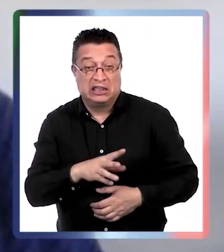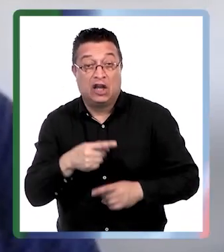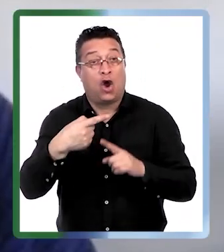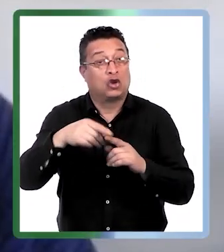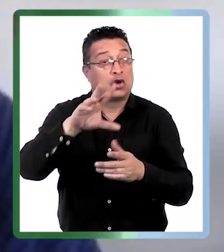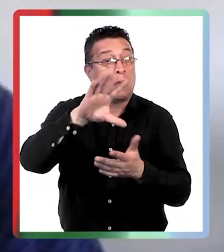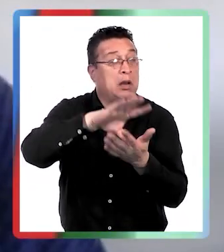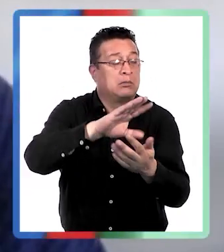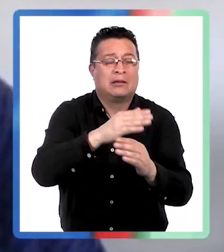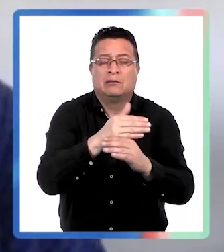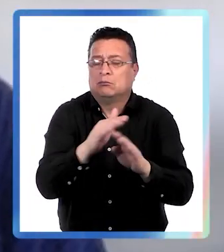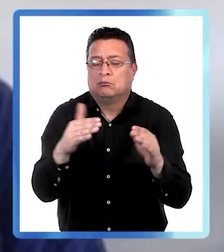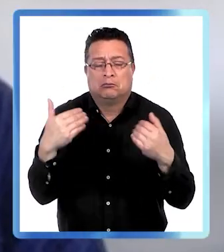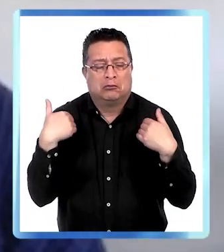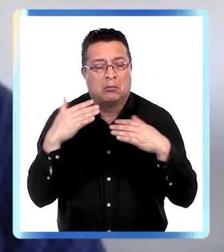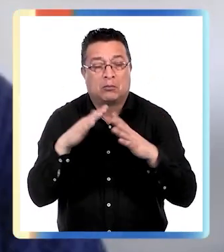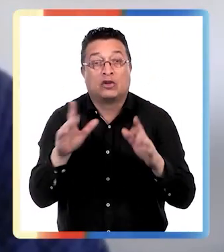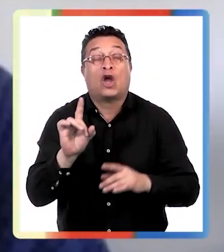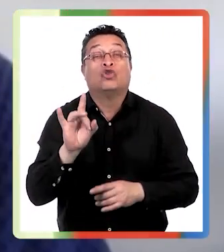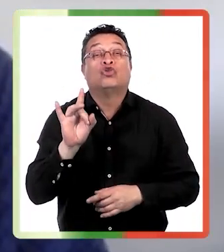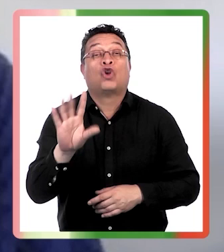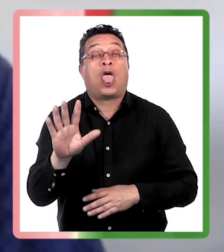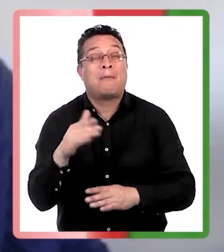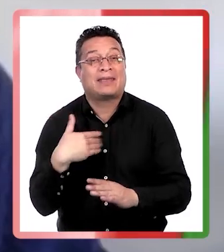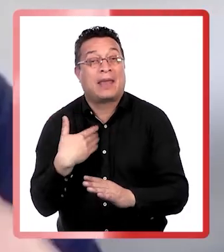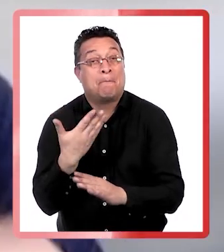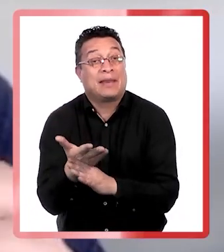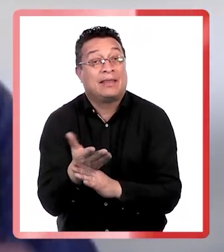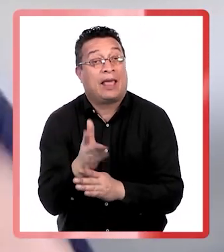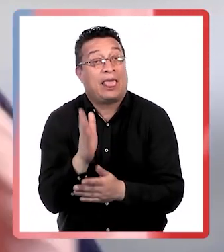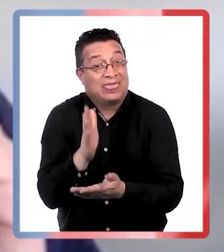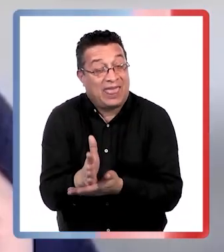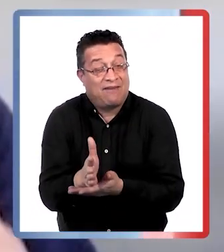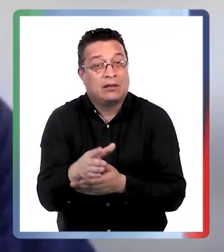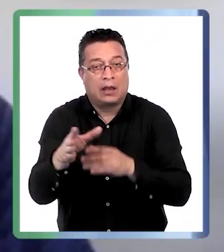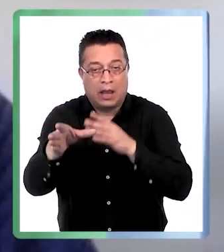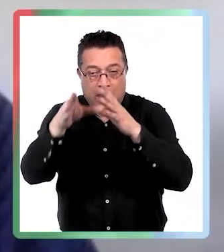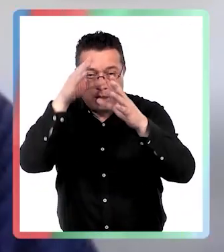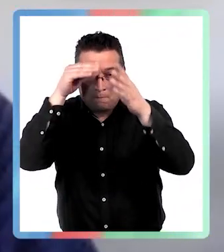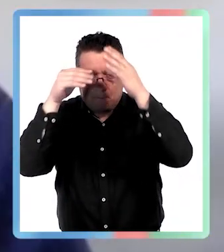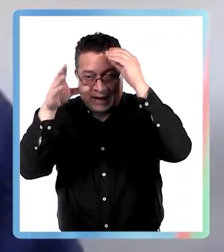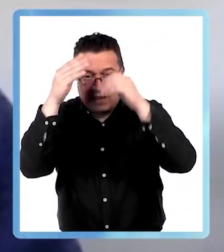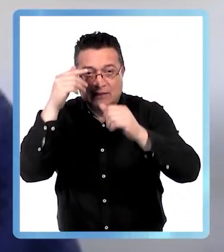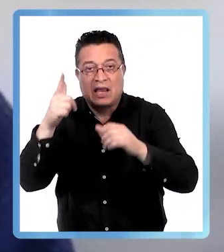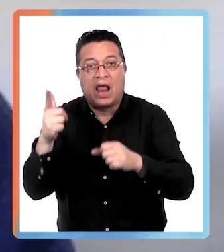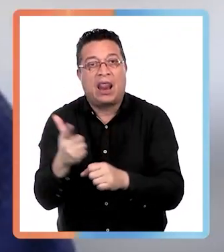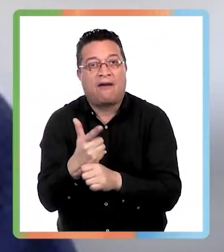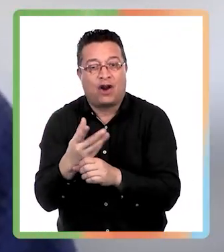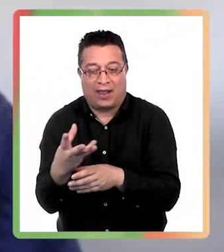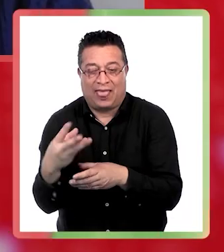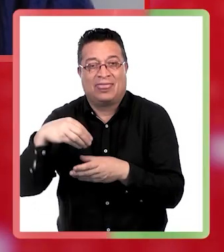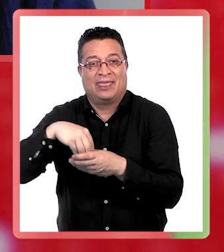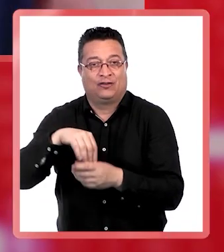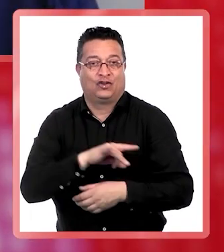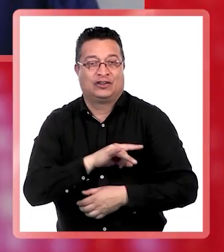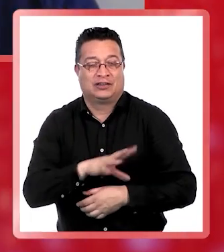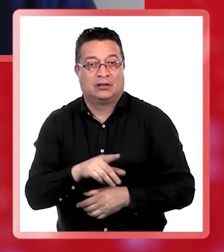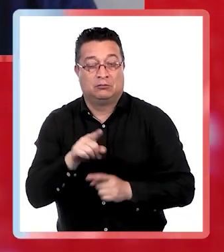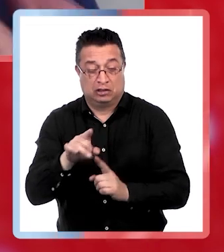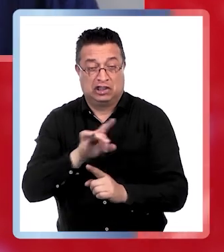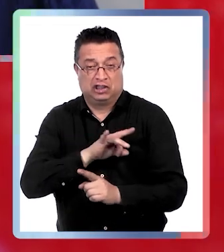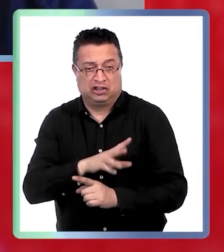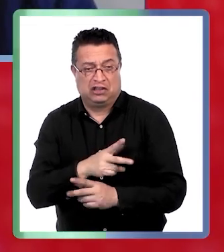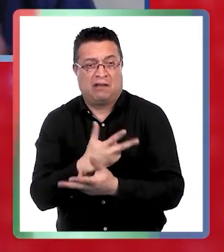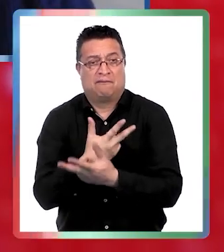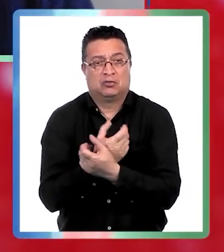nacionalidad. Solo le pedimos, o lo que pide como base, es que tenga experiencia laboral en Chile. Da lo mismo